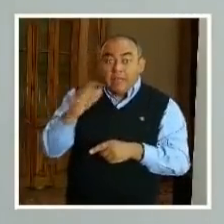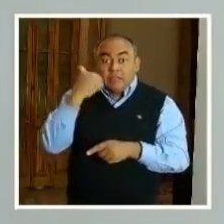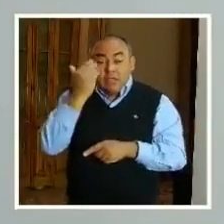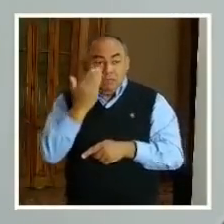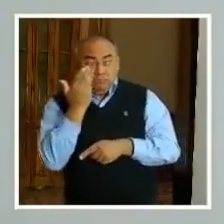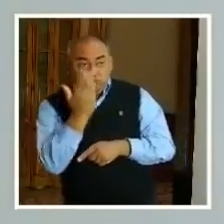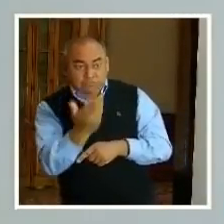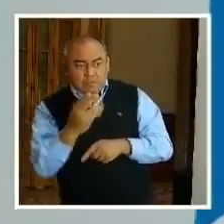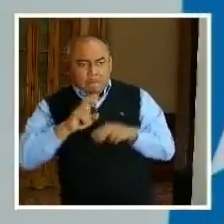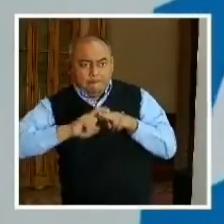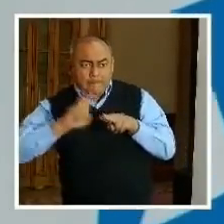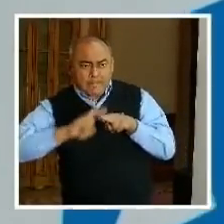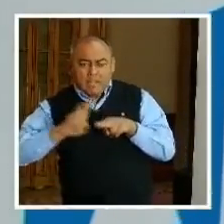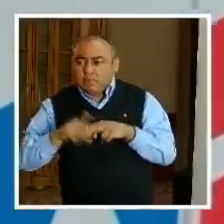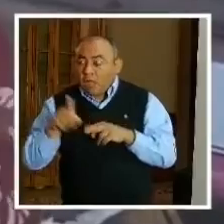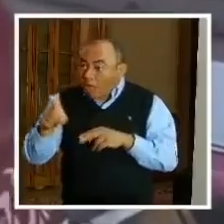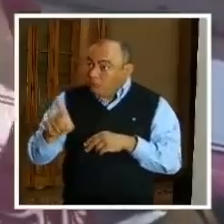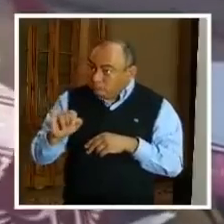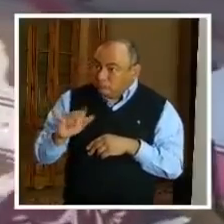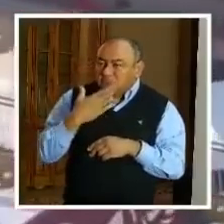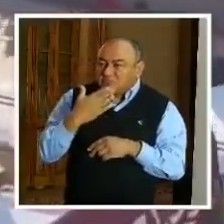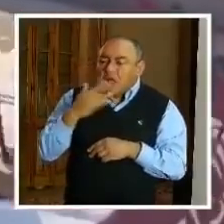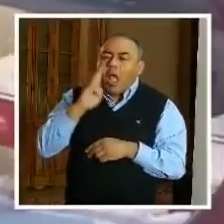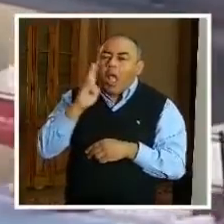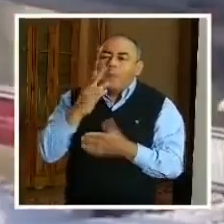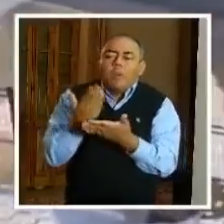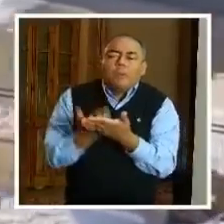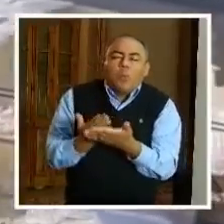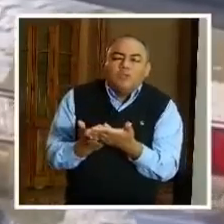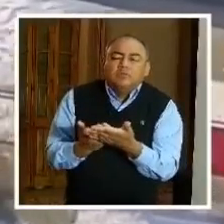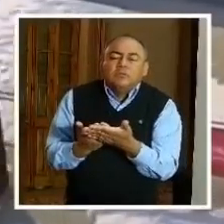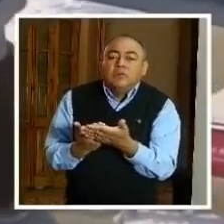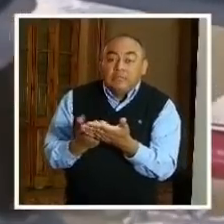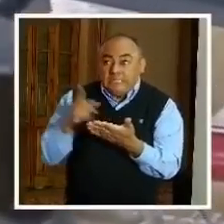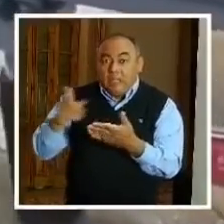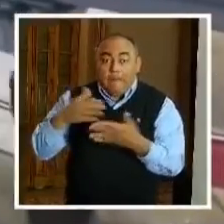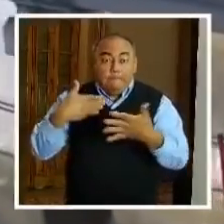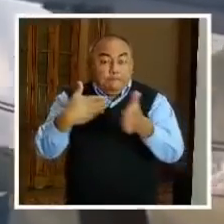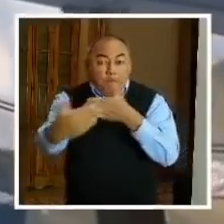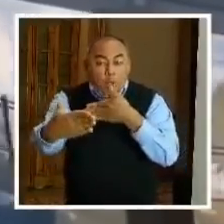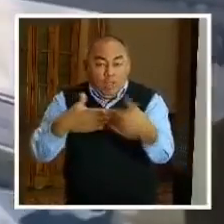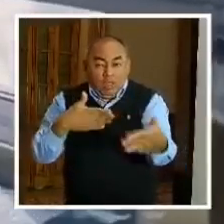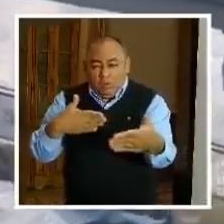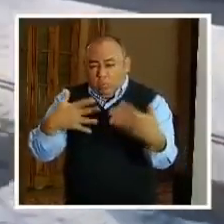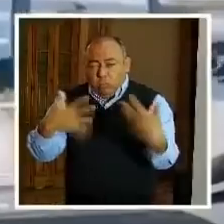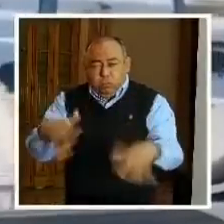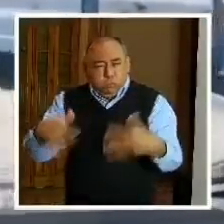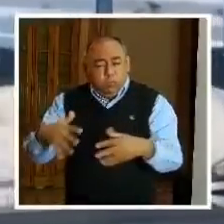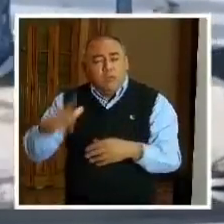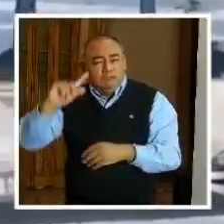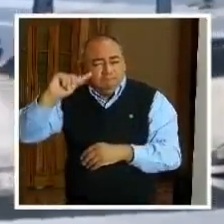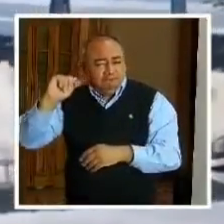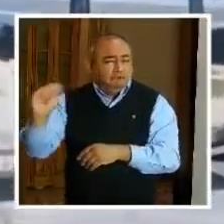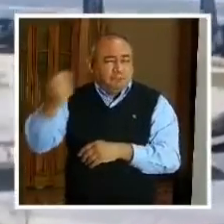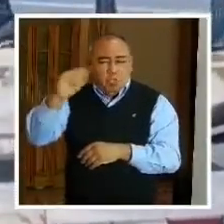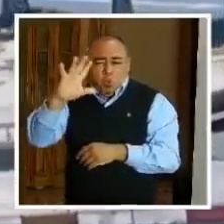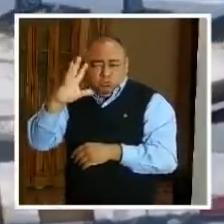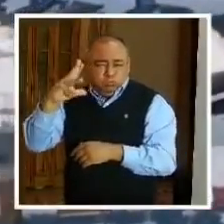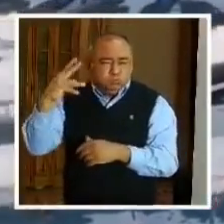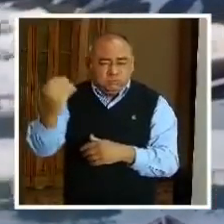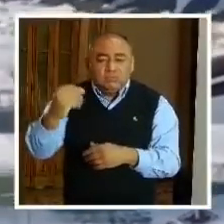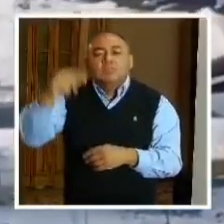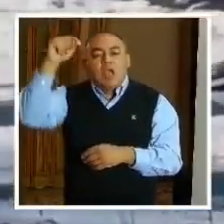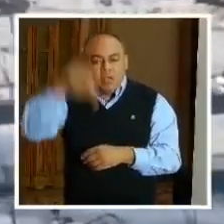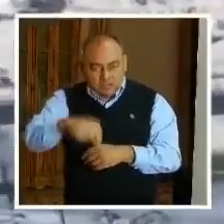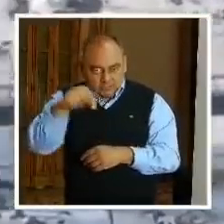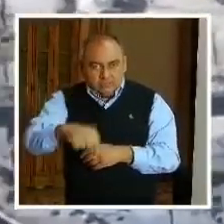de metro de calidad mundial, lo más moderno jamás construido en México. Se va a construir